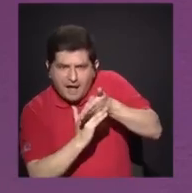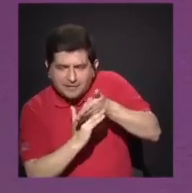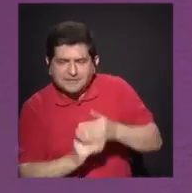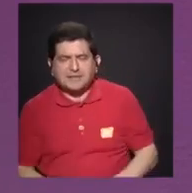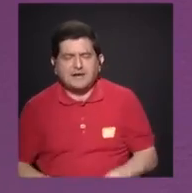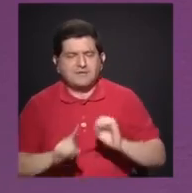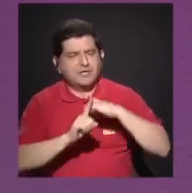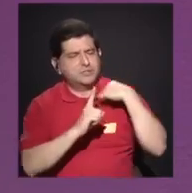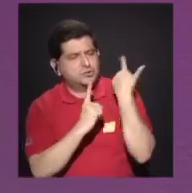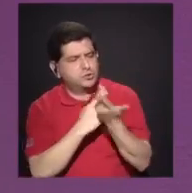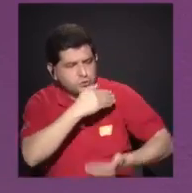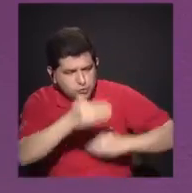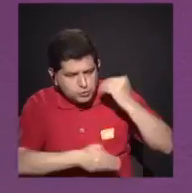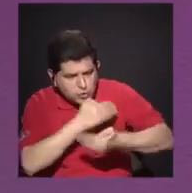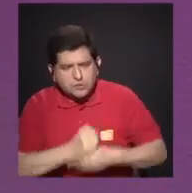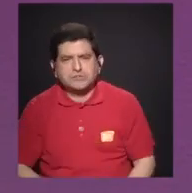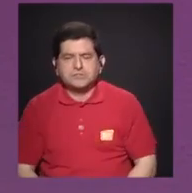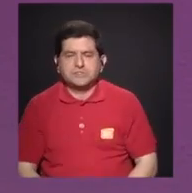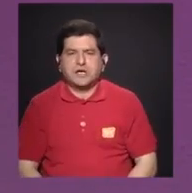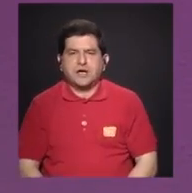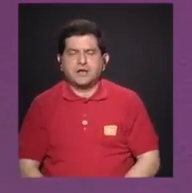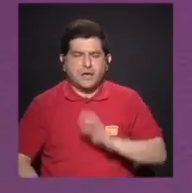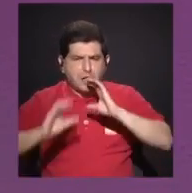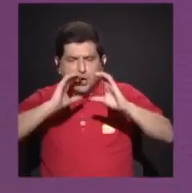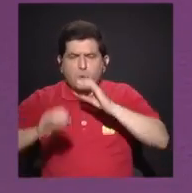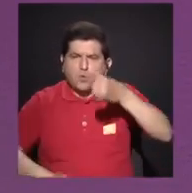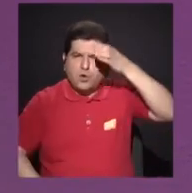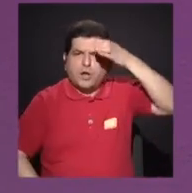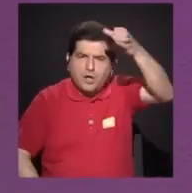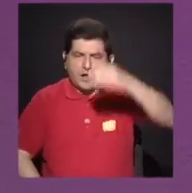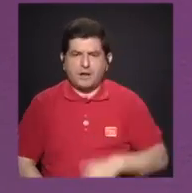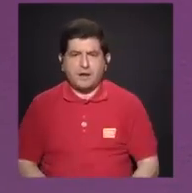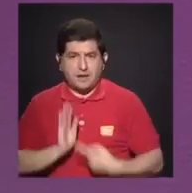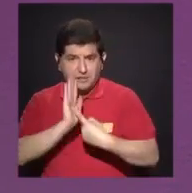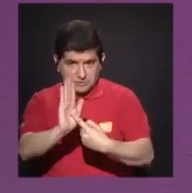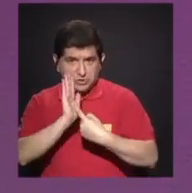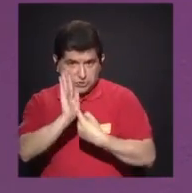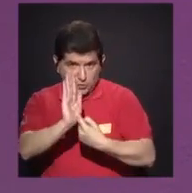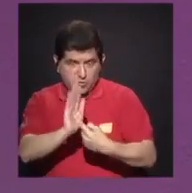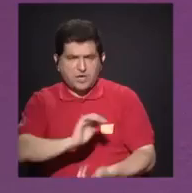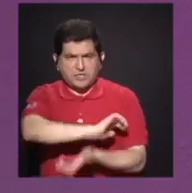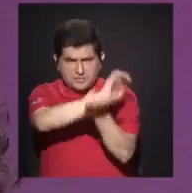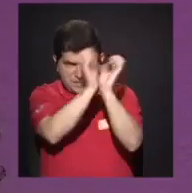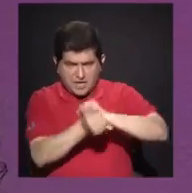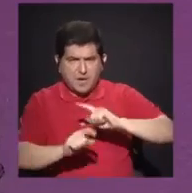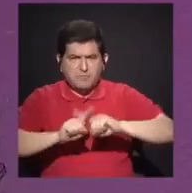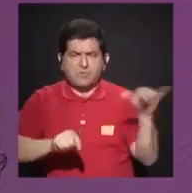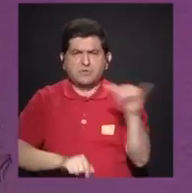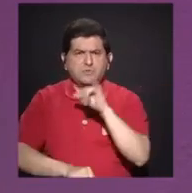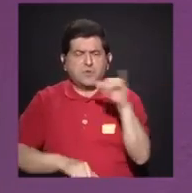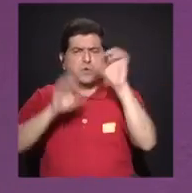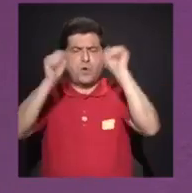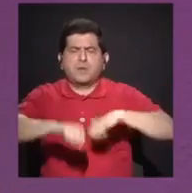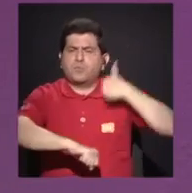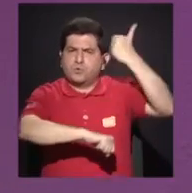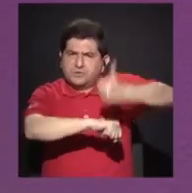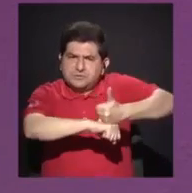se socializa, se transmite la cultura, se muestran, se reflejan estos cambios, pero también los puede